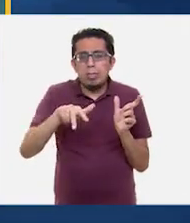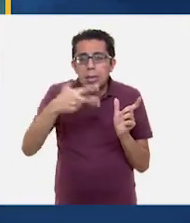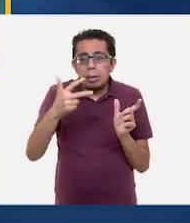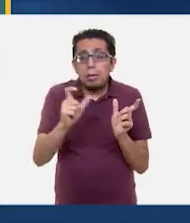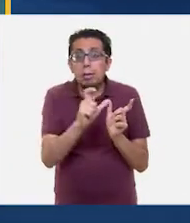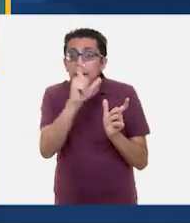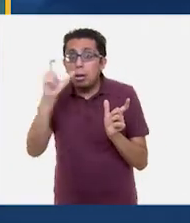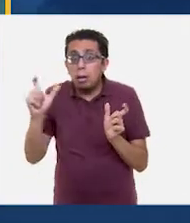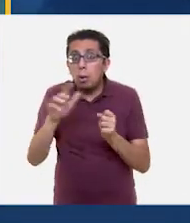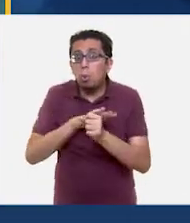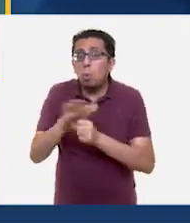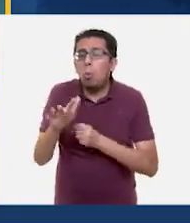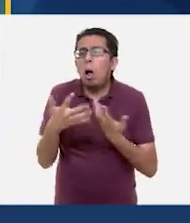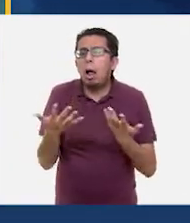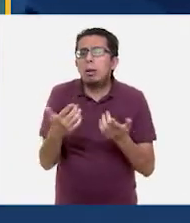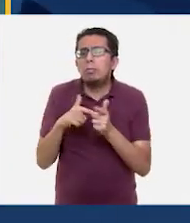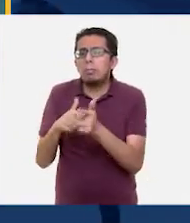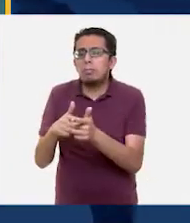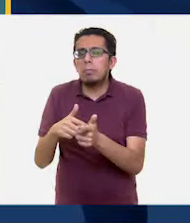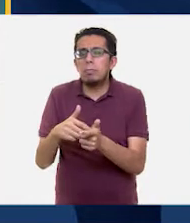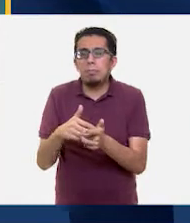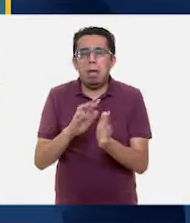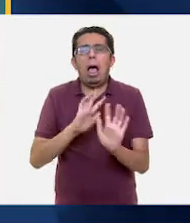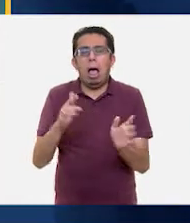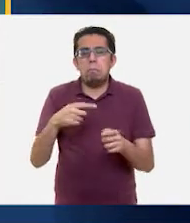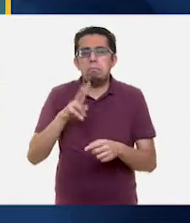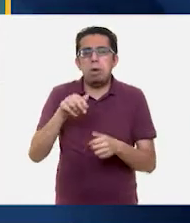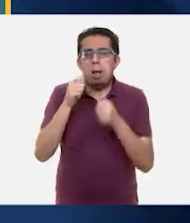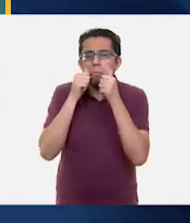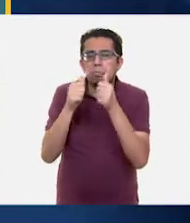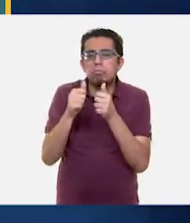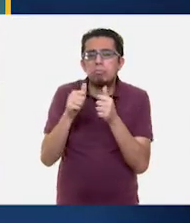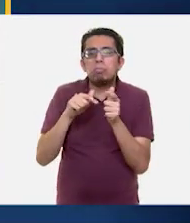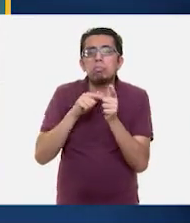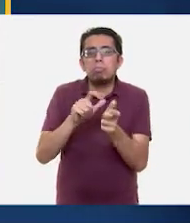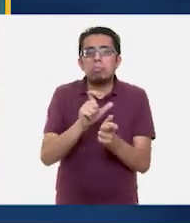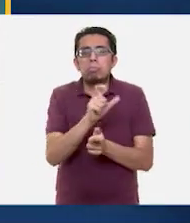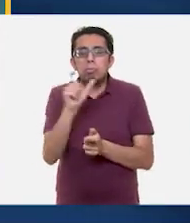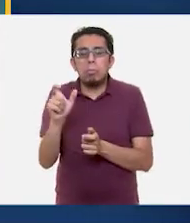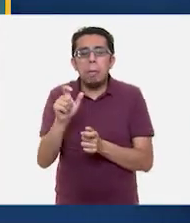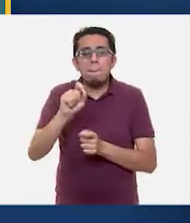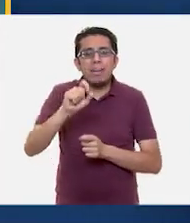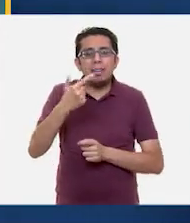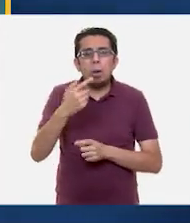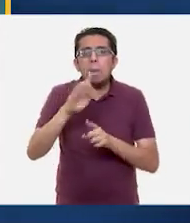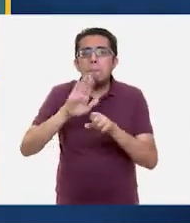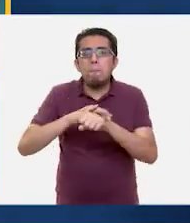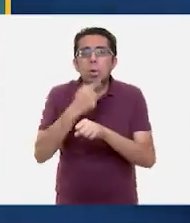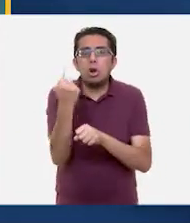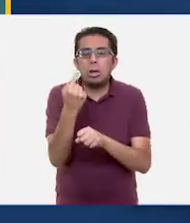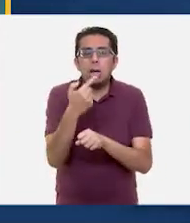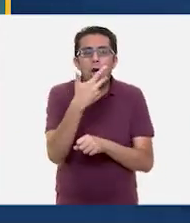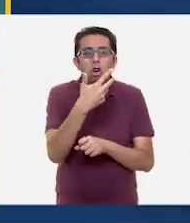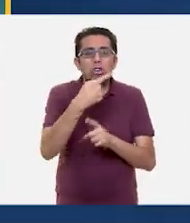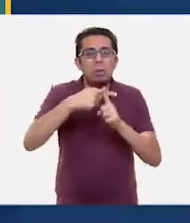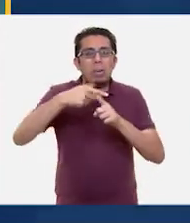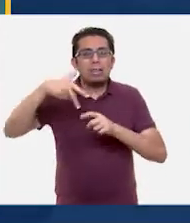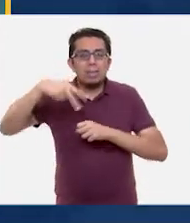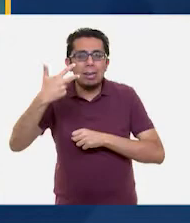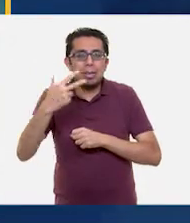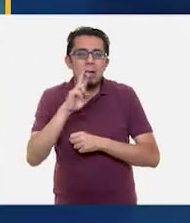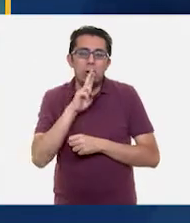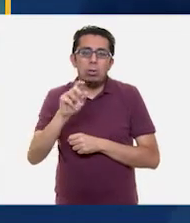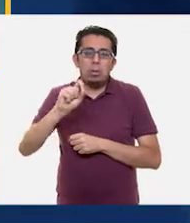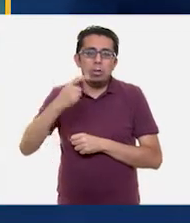Ah, para que veas que sí te estoy poniendo atención, sigue el 21, porque 8 más 13 da 21. ¡Muy